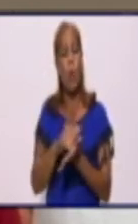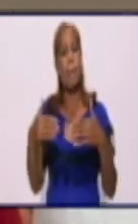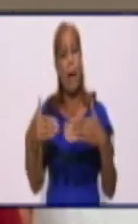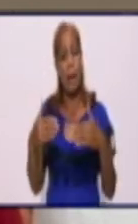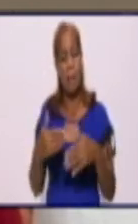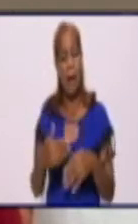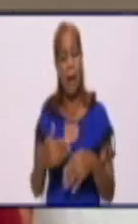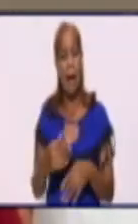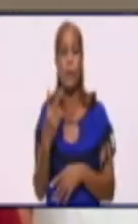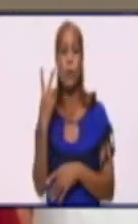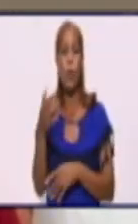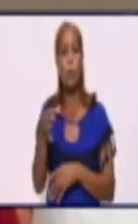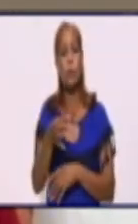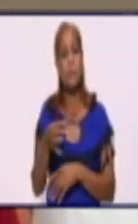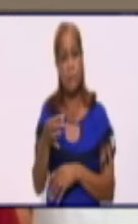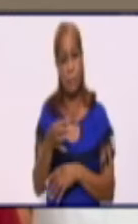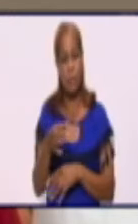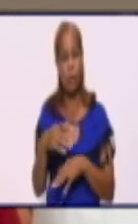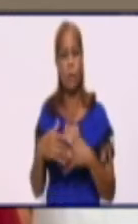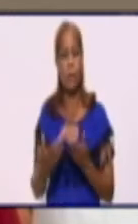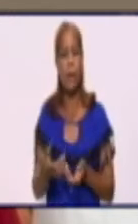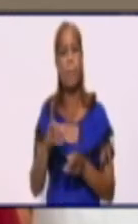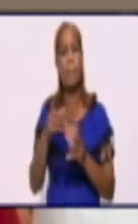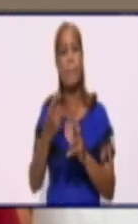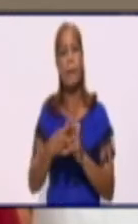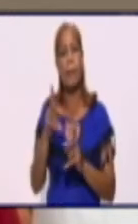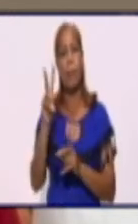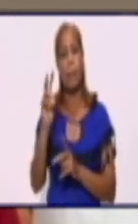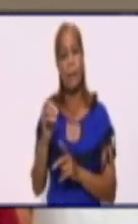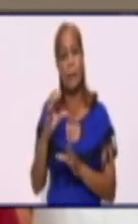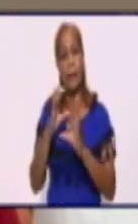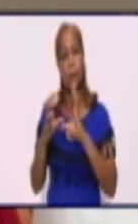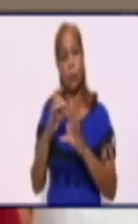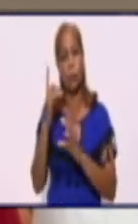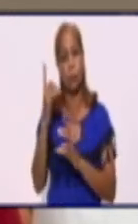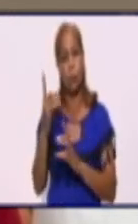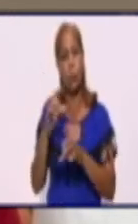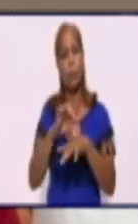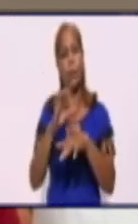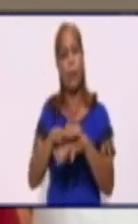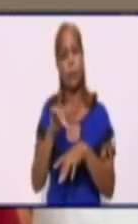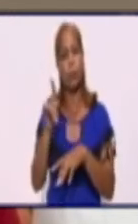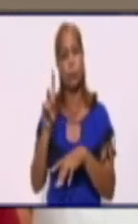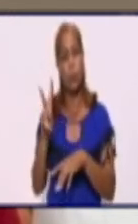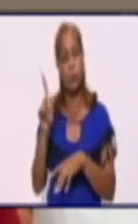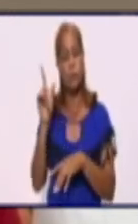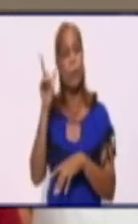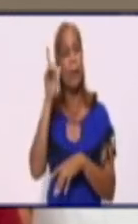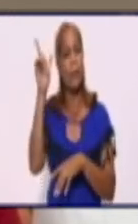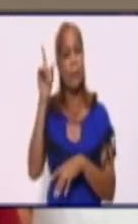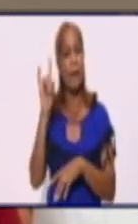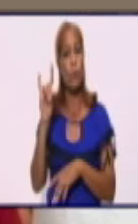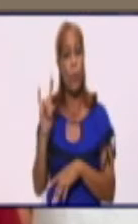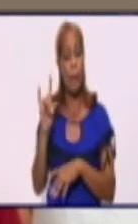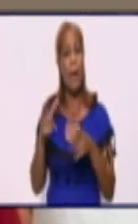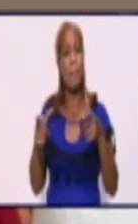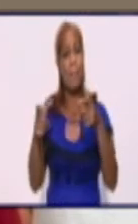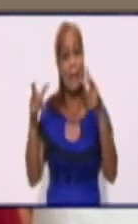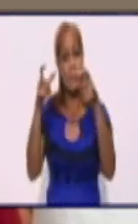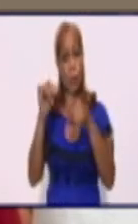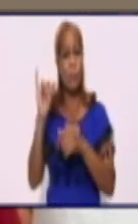Los municipios que hoy reportan casos: Bayamo, 20 casos; Cauto Cristo, 1; Río Cauto, 12; Guayarriba, 9; Bartolomé